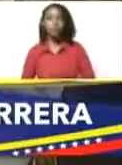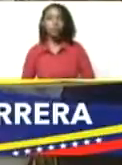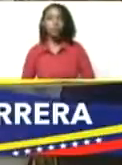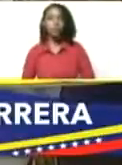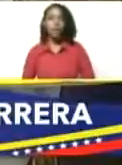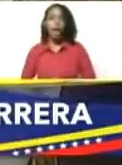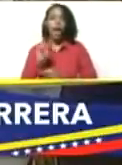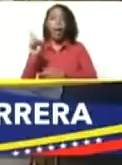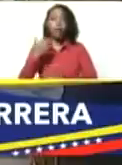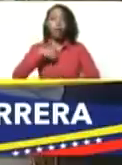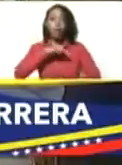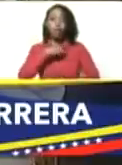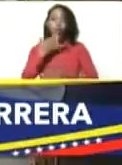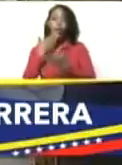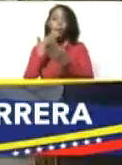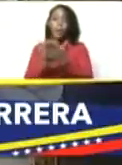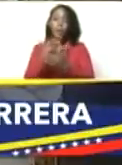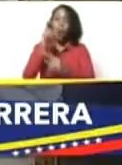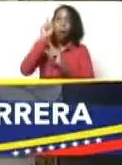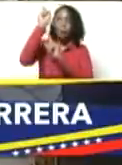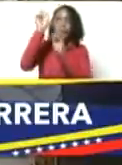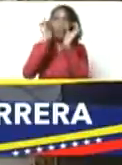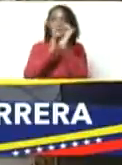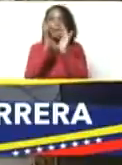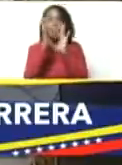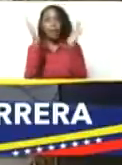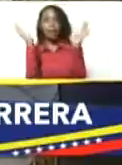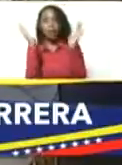Eso te lo pedimos a ti, Cristo,